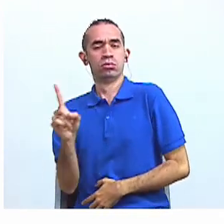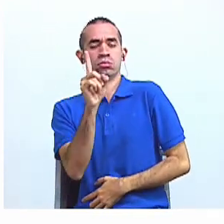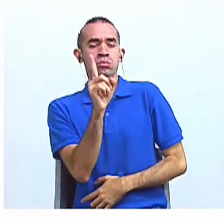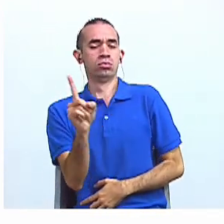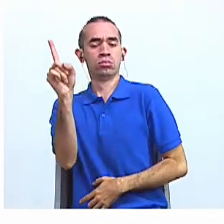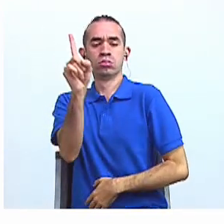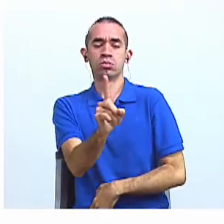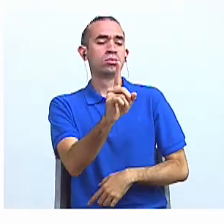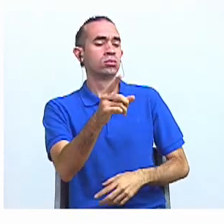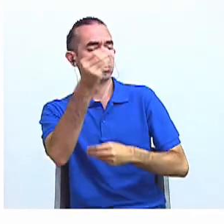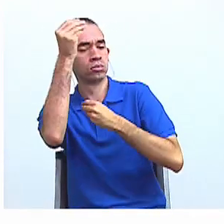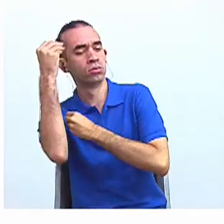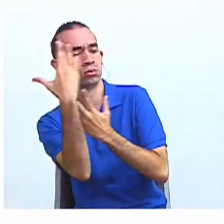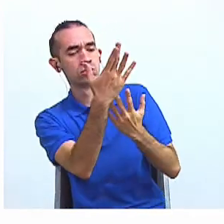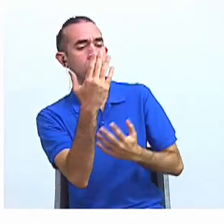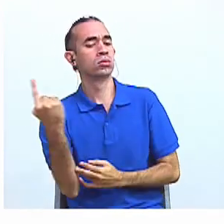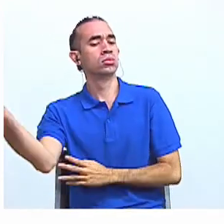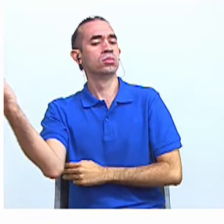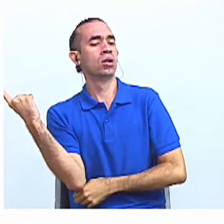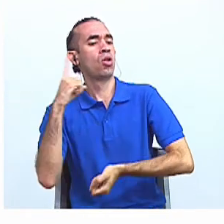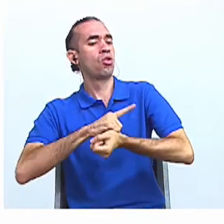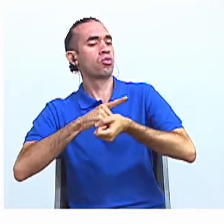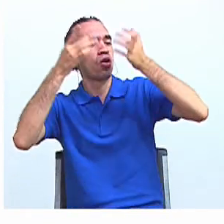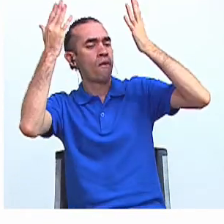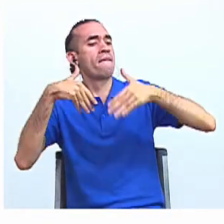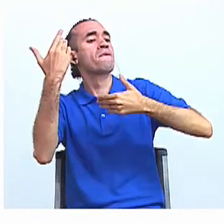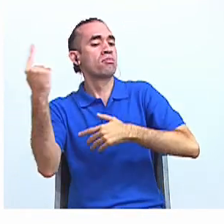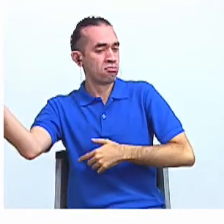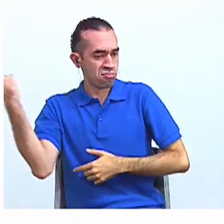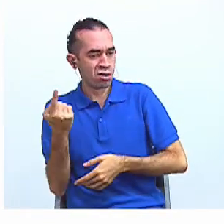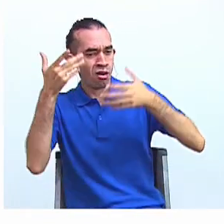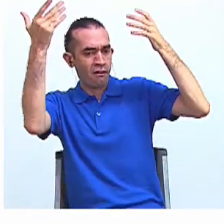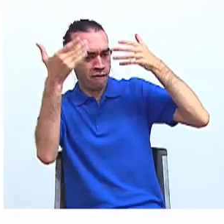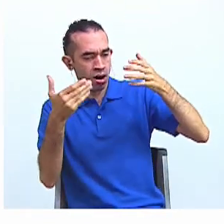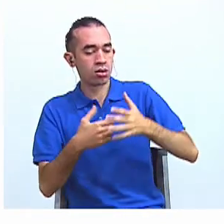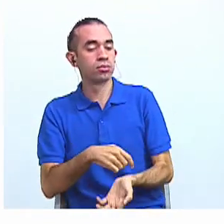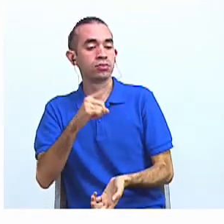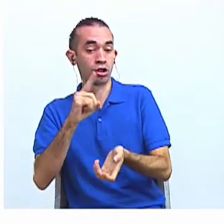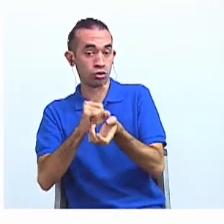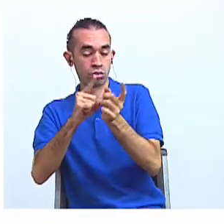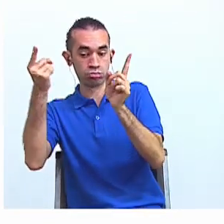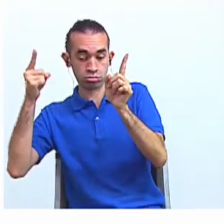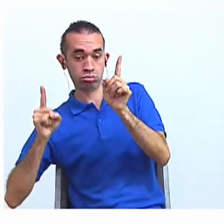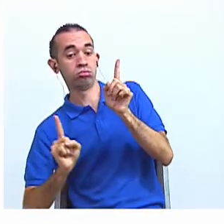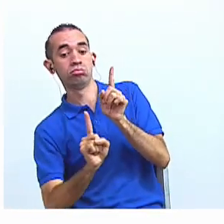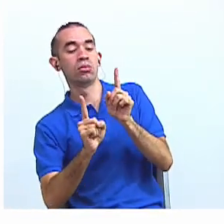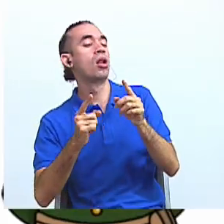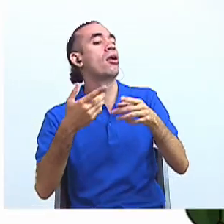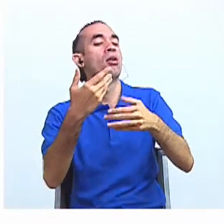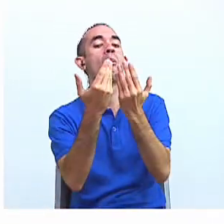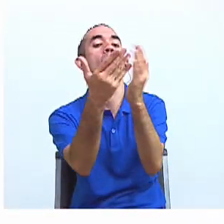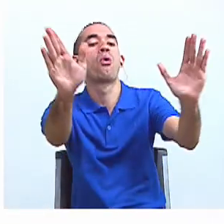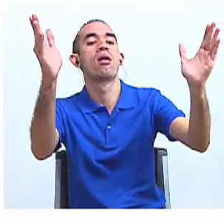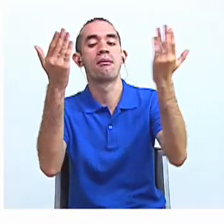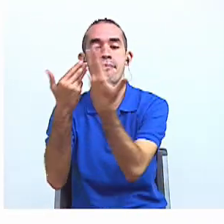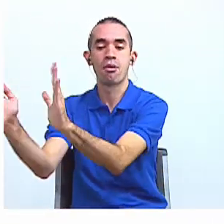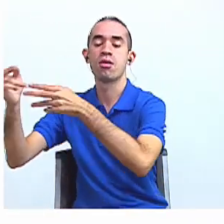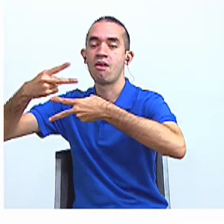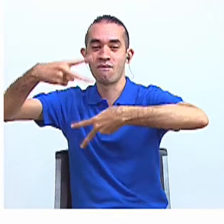primero a su médico real para que atendiera a Amal. El médico real ordena que todas las puertas y ventanas se